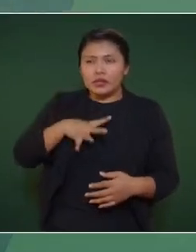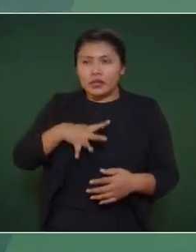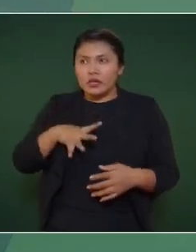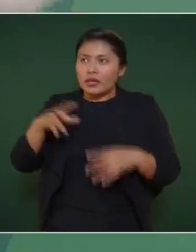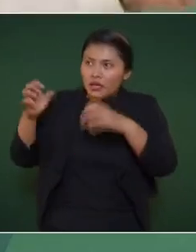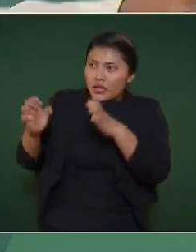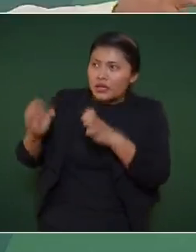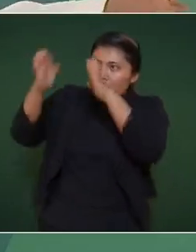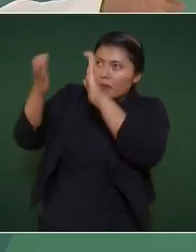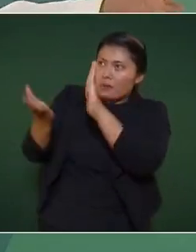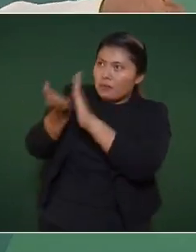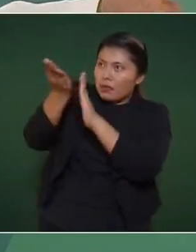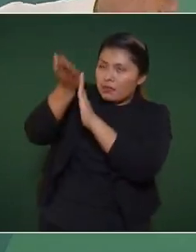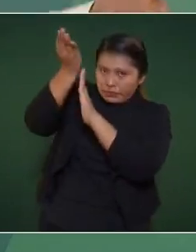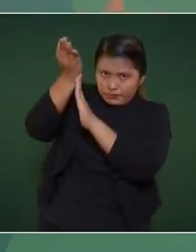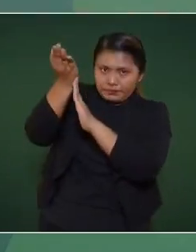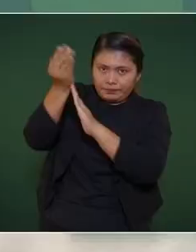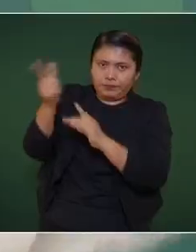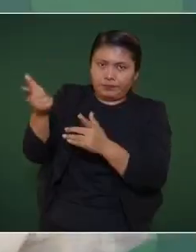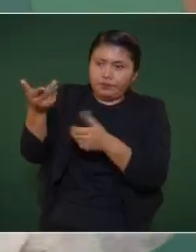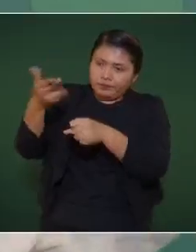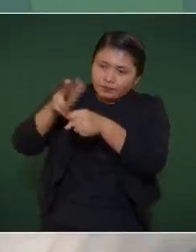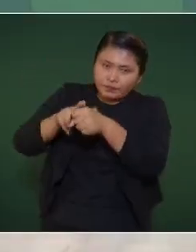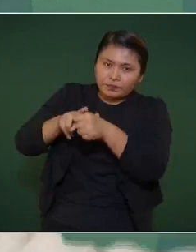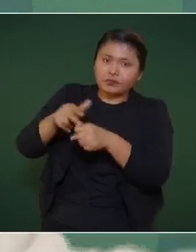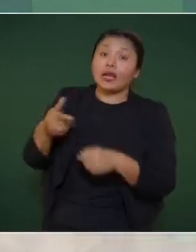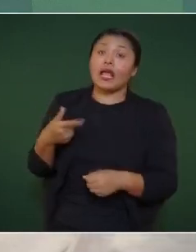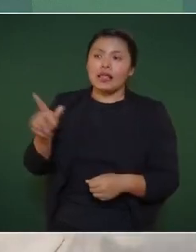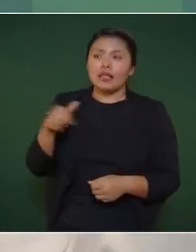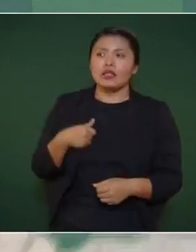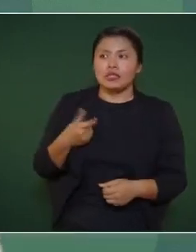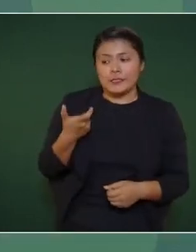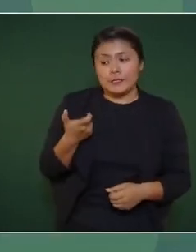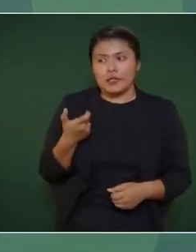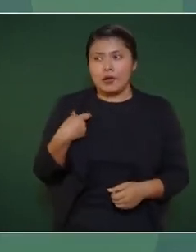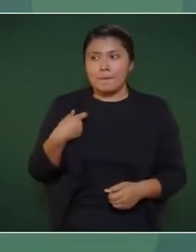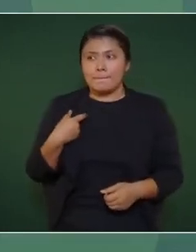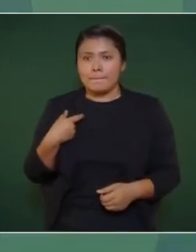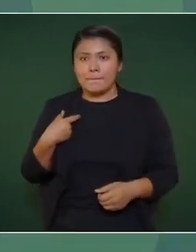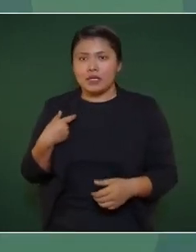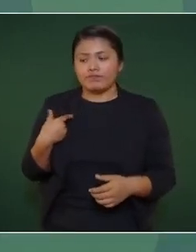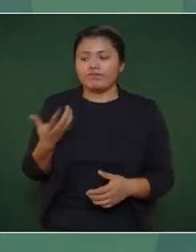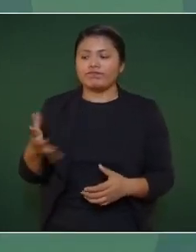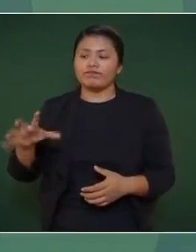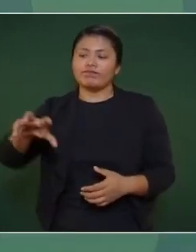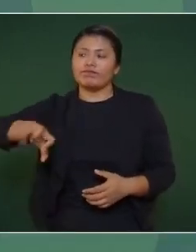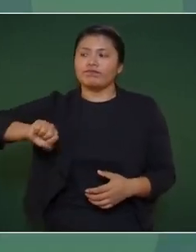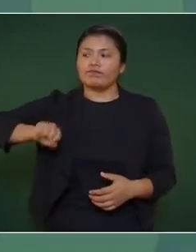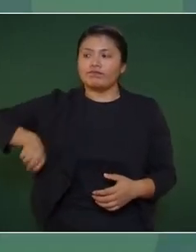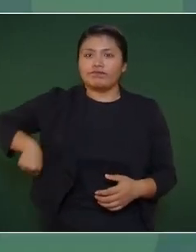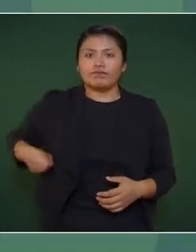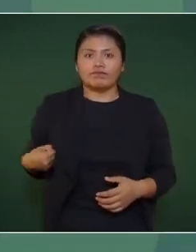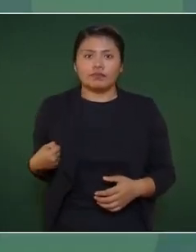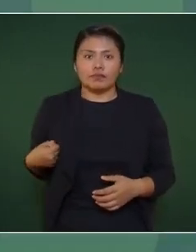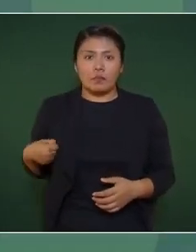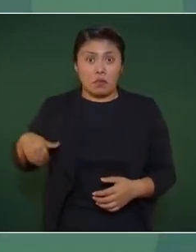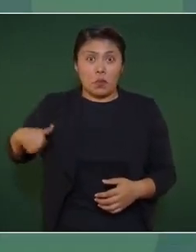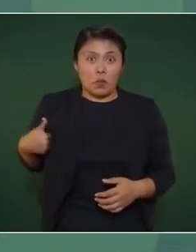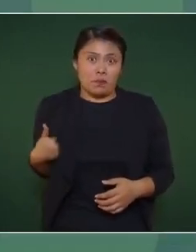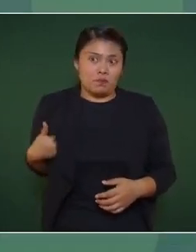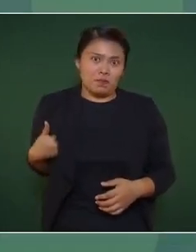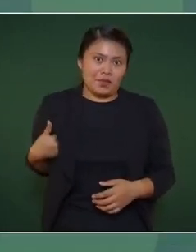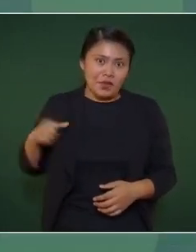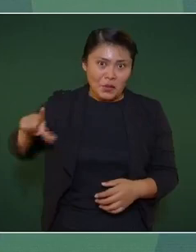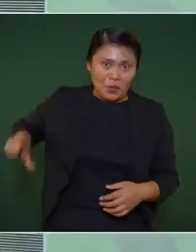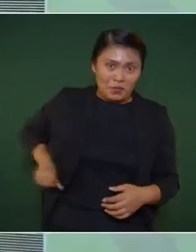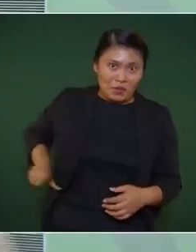en el caso del centro de salud, o la tranza en la construcción del reclusorio, pero